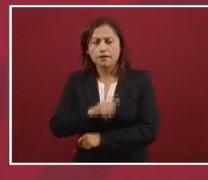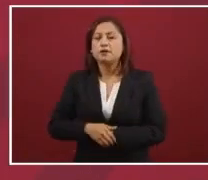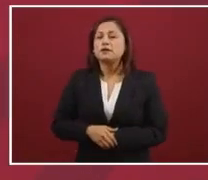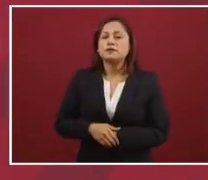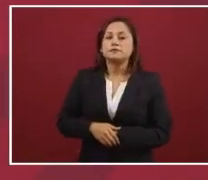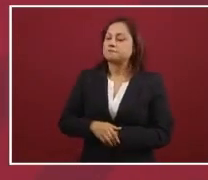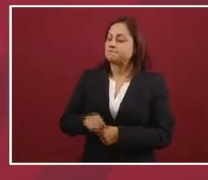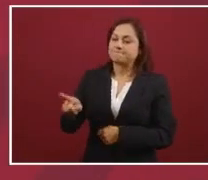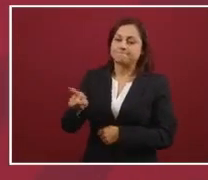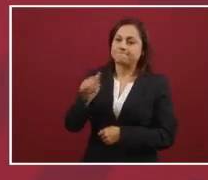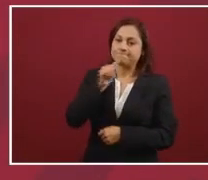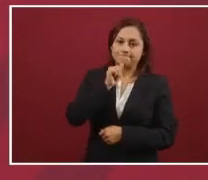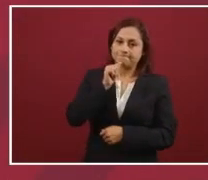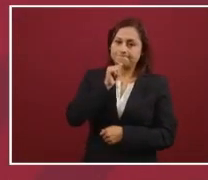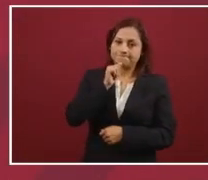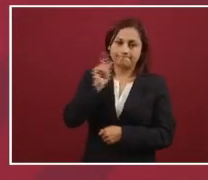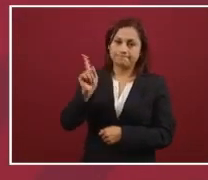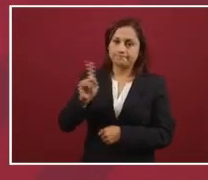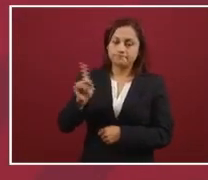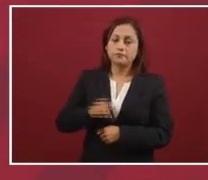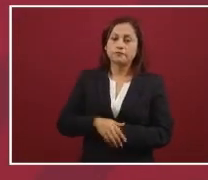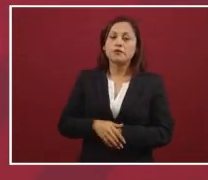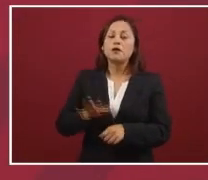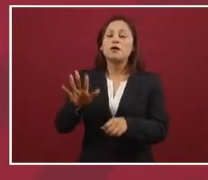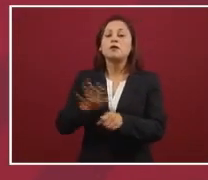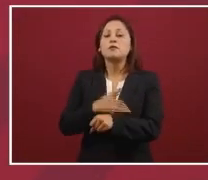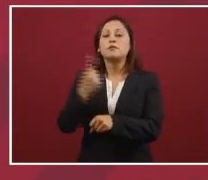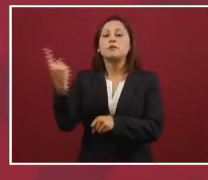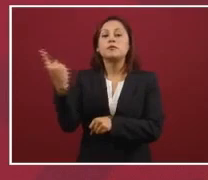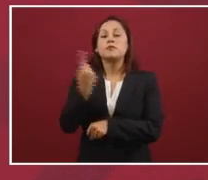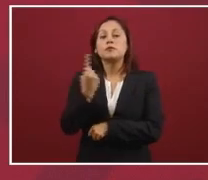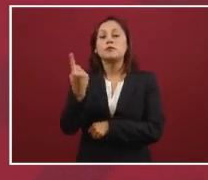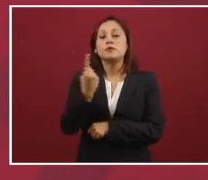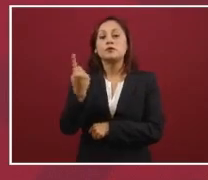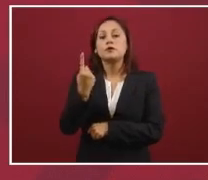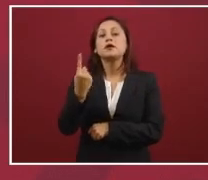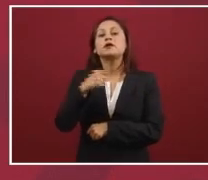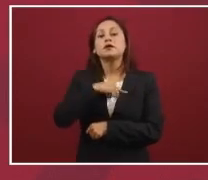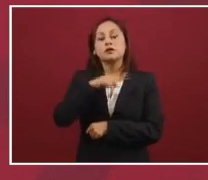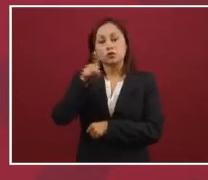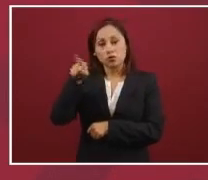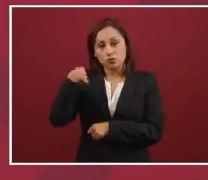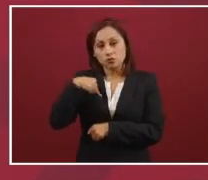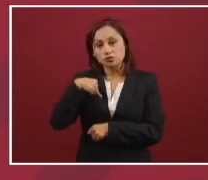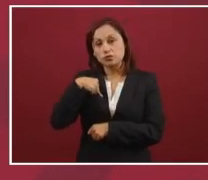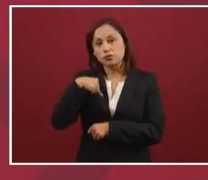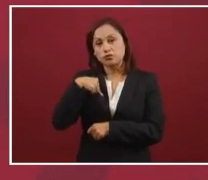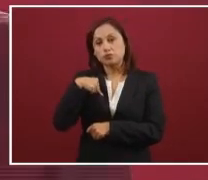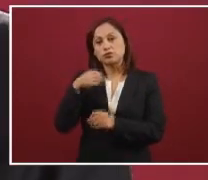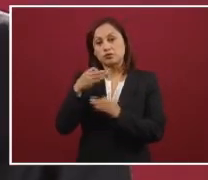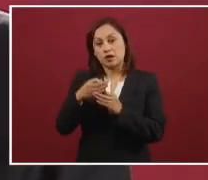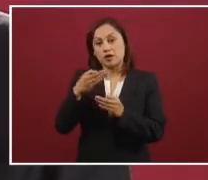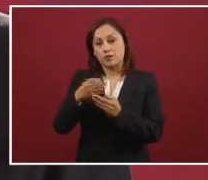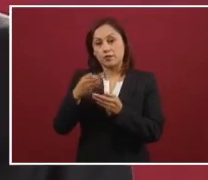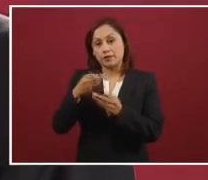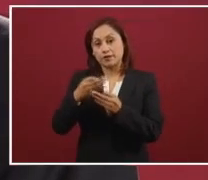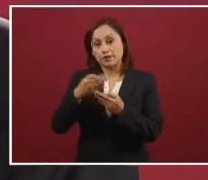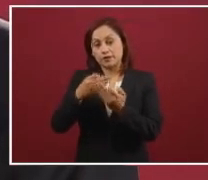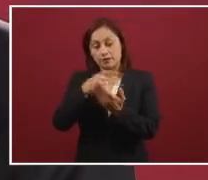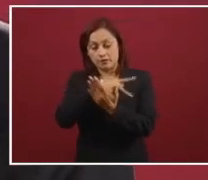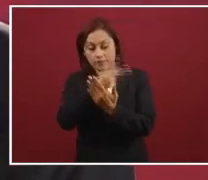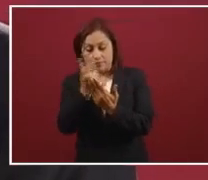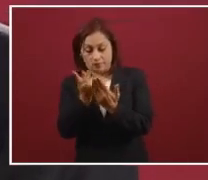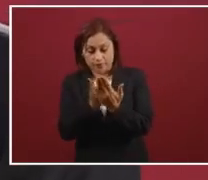porque estamos llevando a cabo un programa para que haya